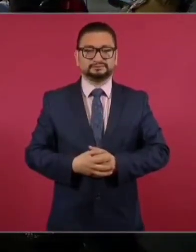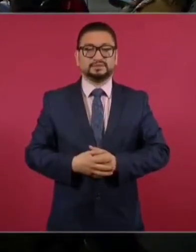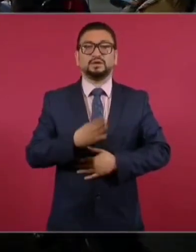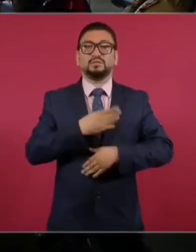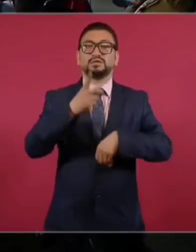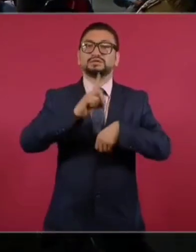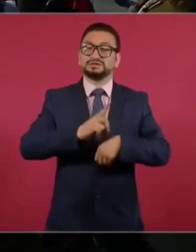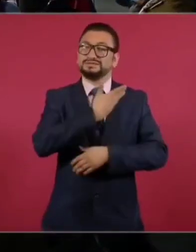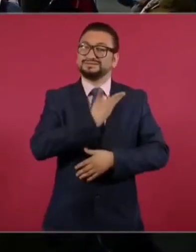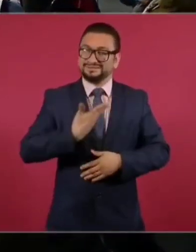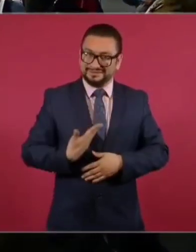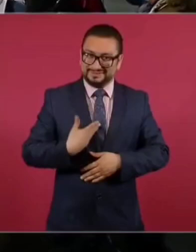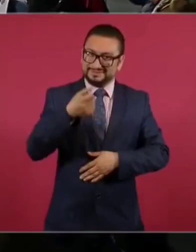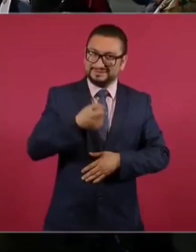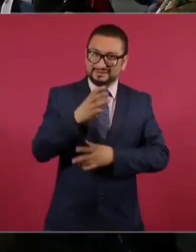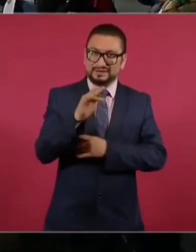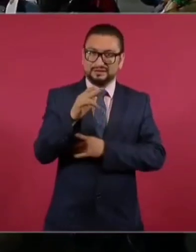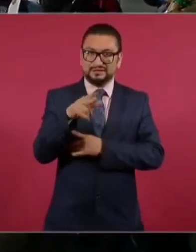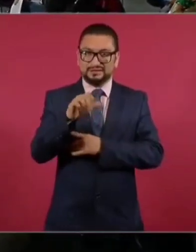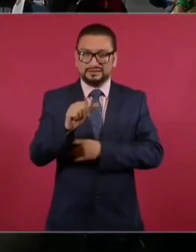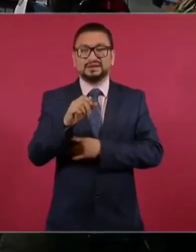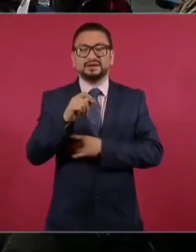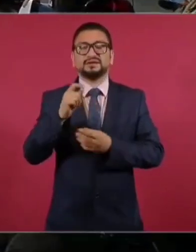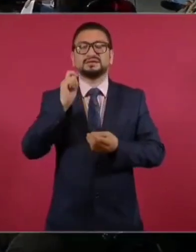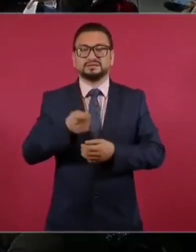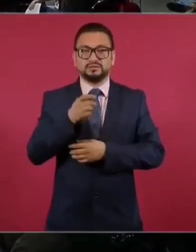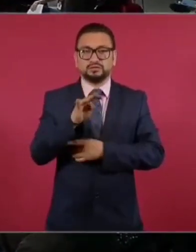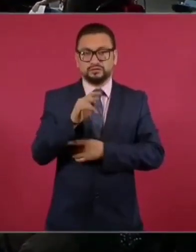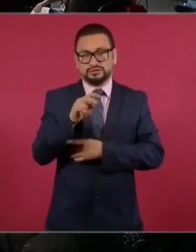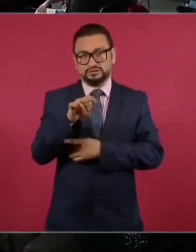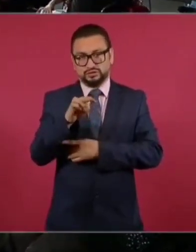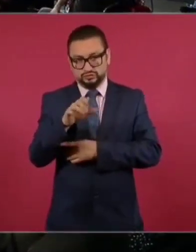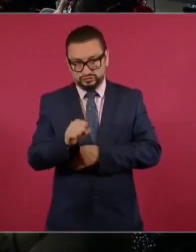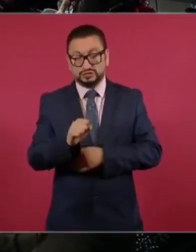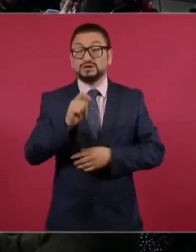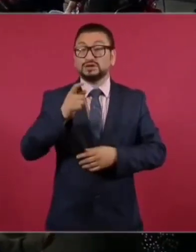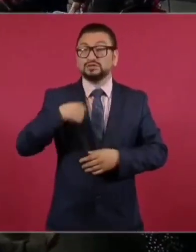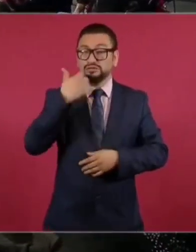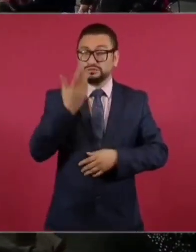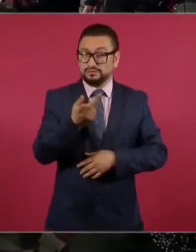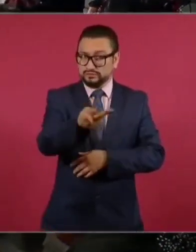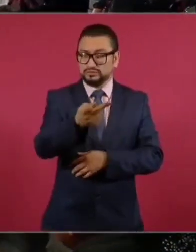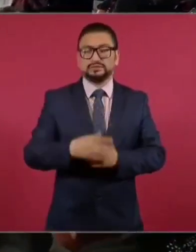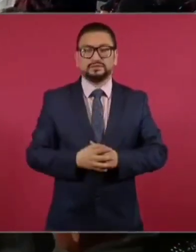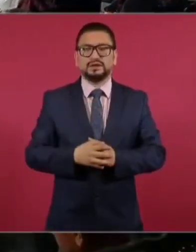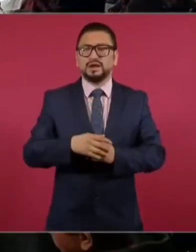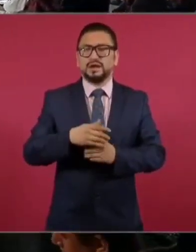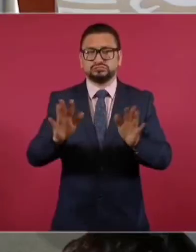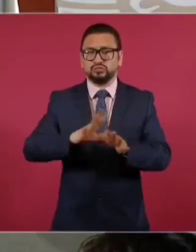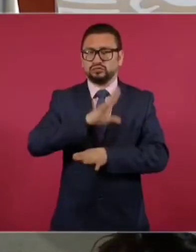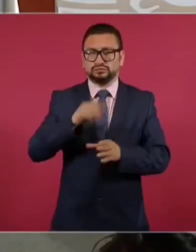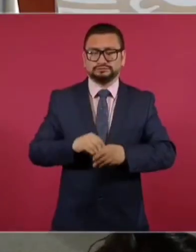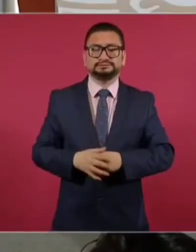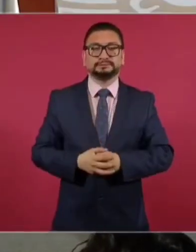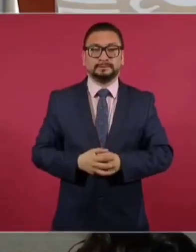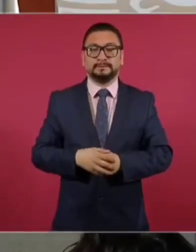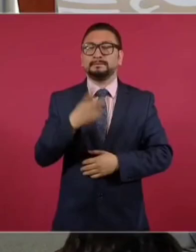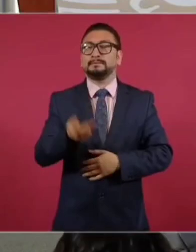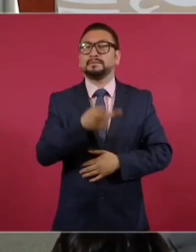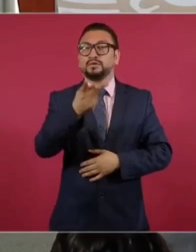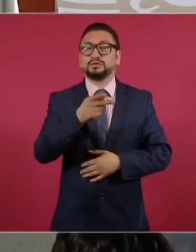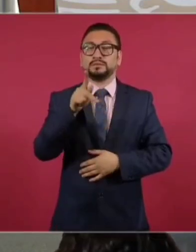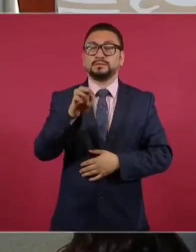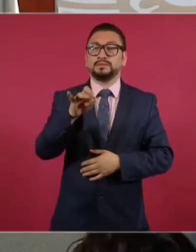Buenos días, presidente. Los saluda Carolina Millán de la agencia Bloomberg News. Quería preguntarle, en este sexenio, la relación en cuanto a la deuda de